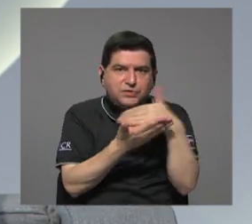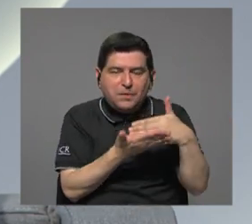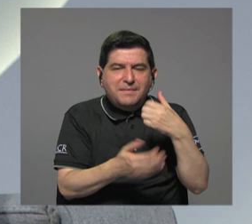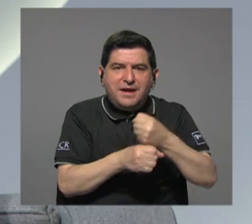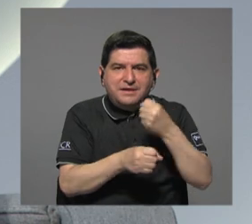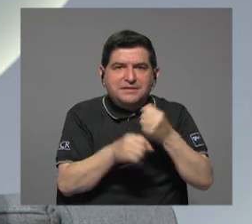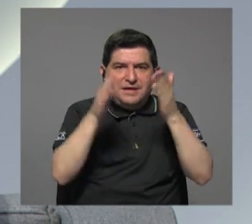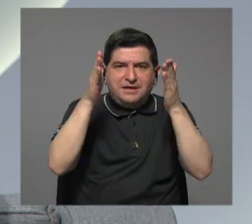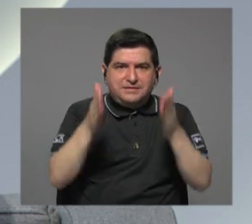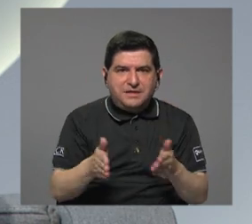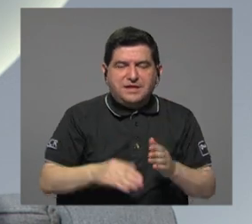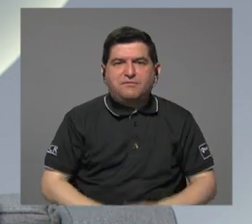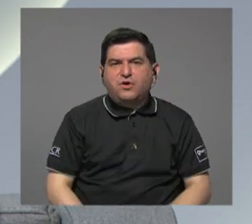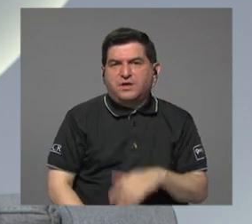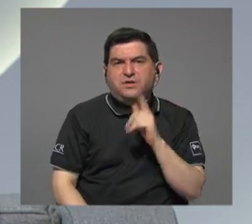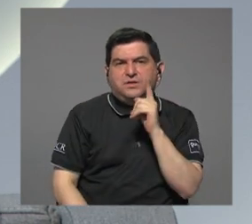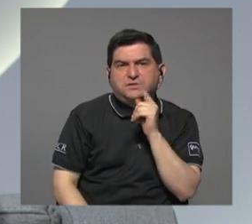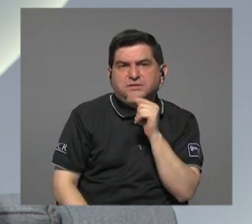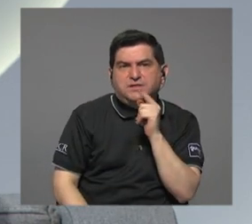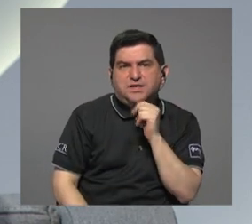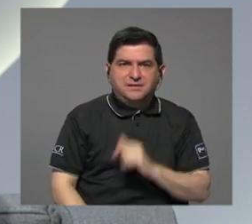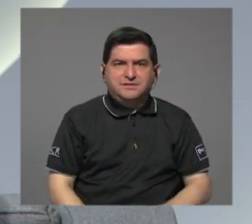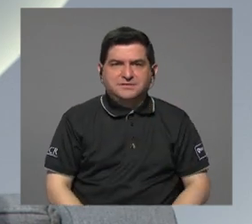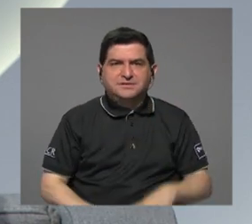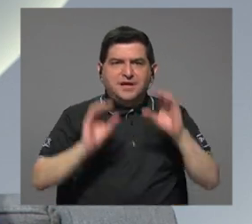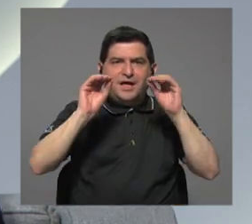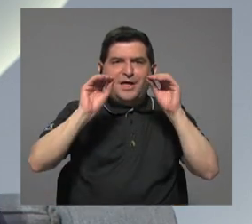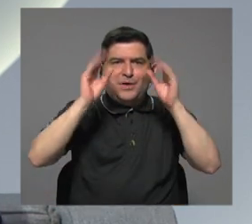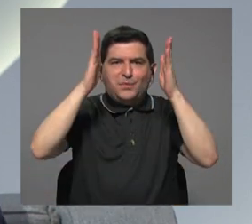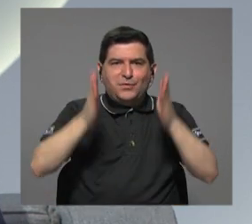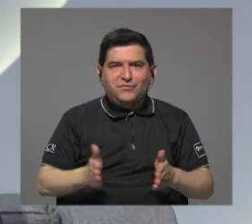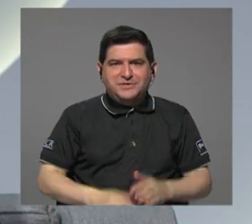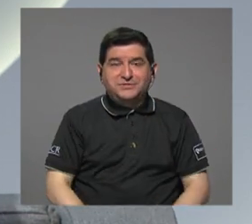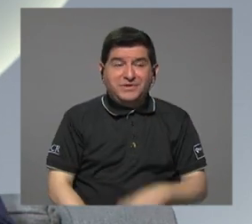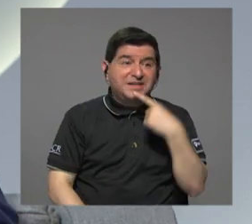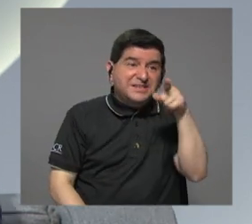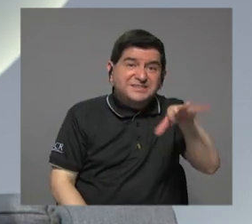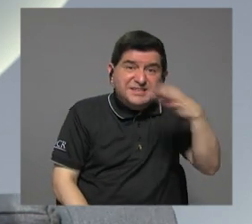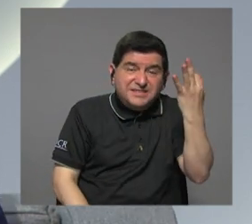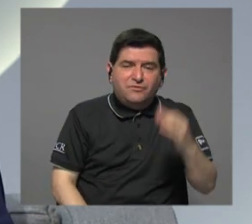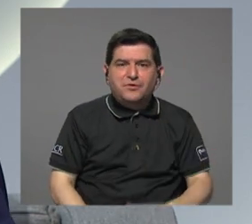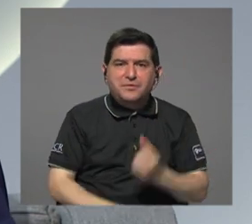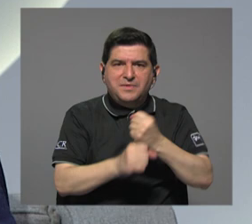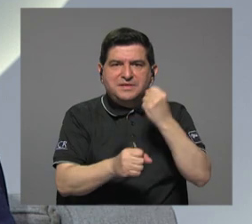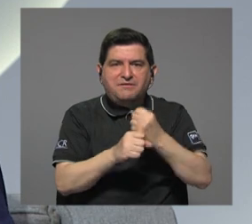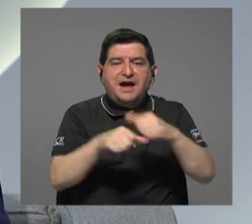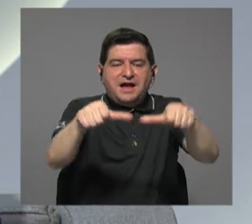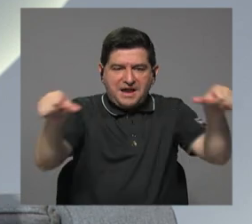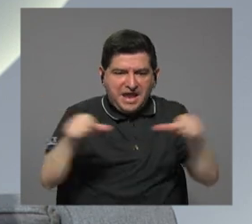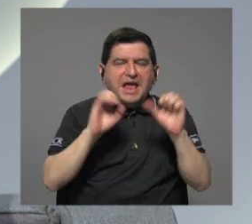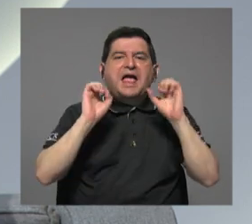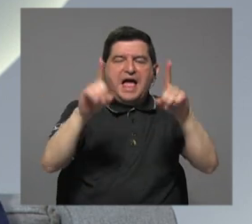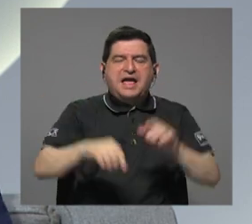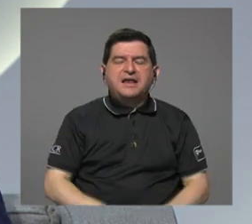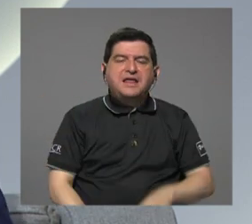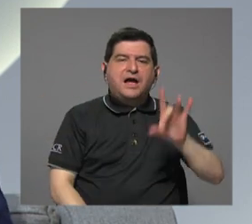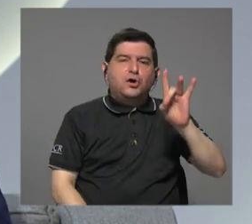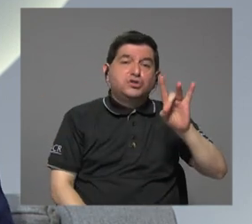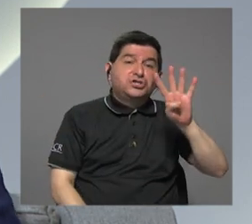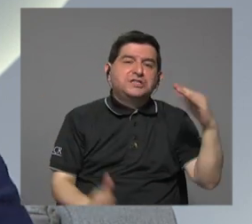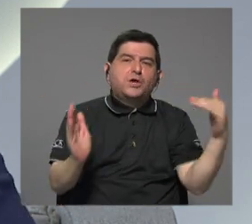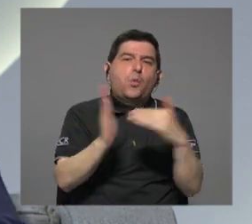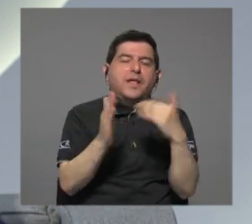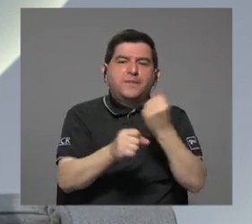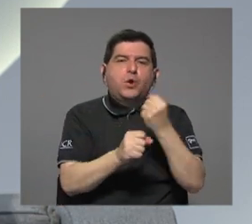trabajadores y trabajadores que son los que hacen cada las venas y les decimos en realidad son los trabajadores de la educación 84 mil